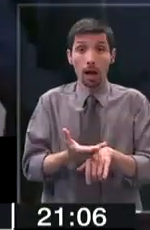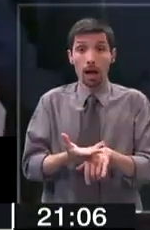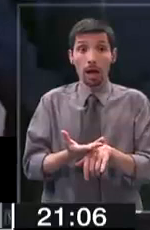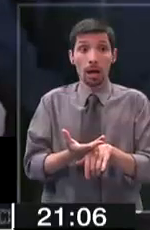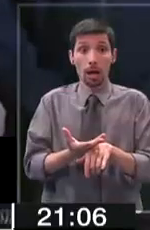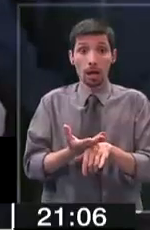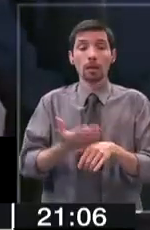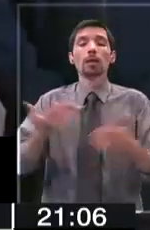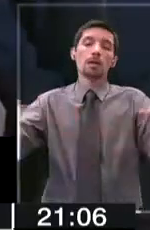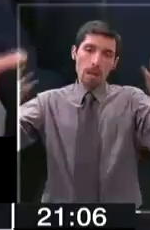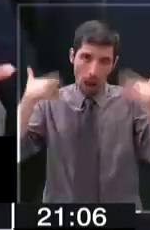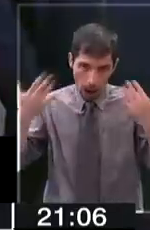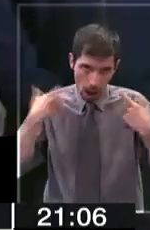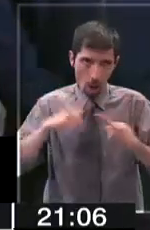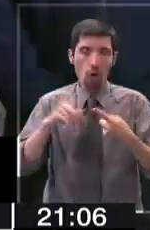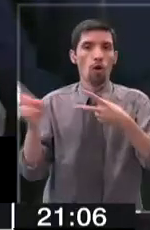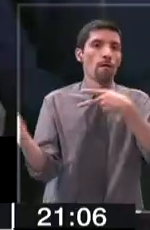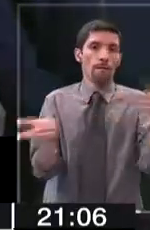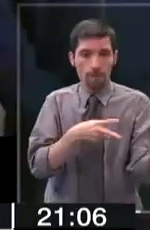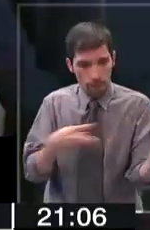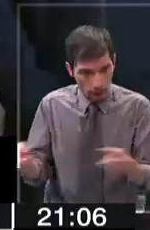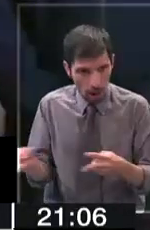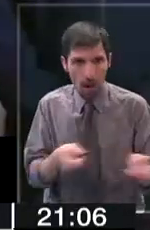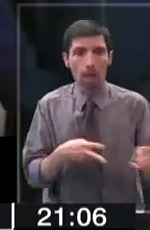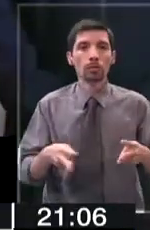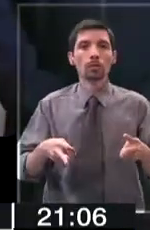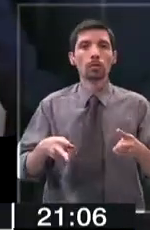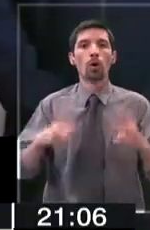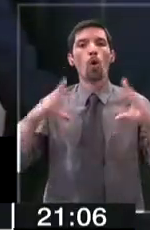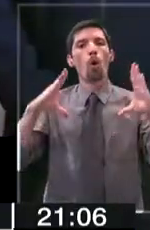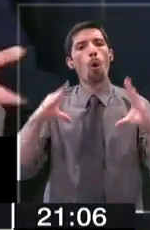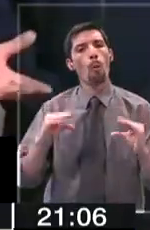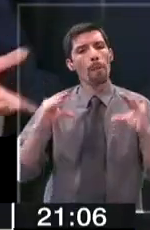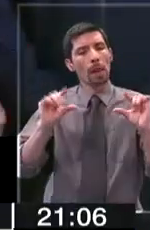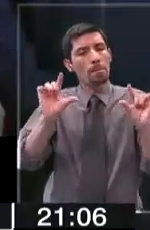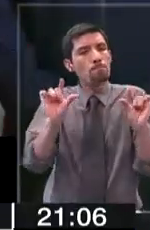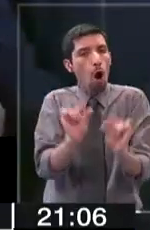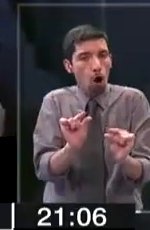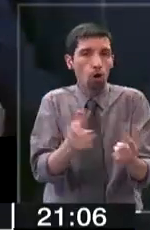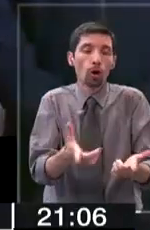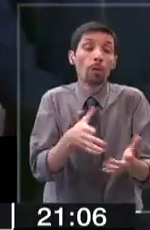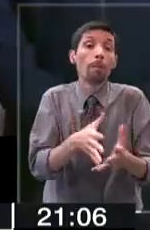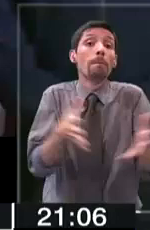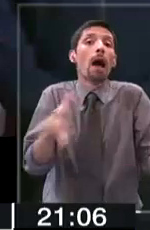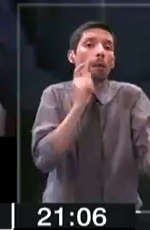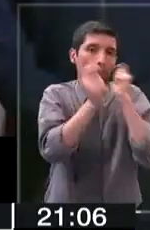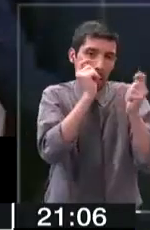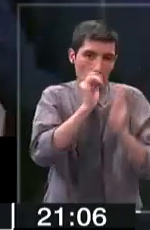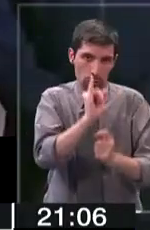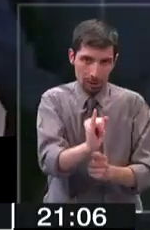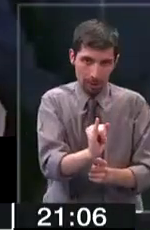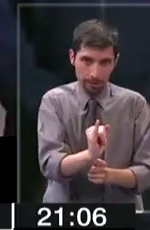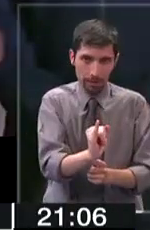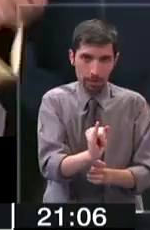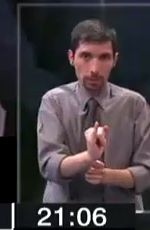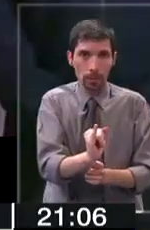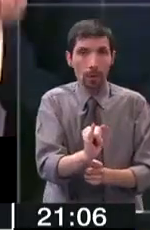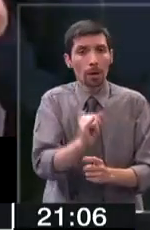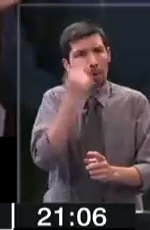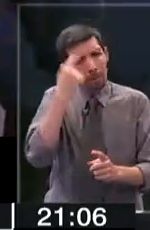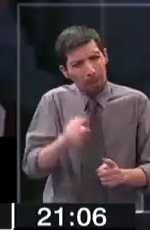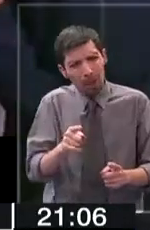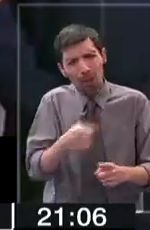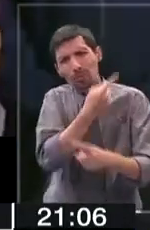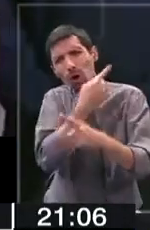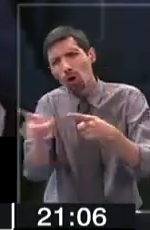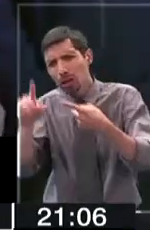de calor, de viento, de baja humedad, que hace mucho más riesgoso, ¿no? Pero hay una serie de